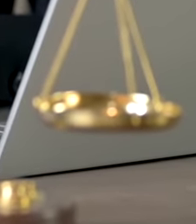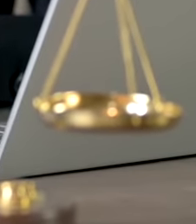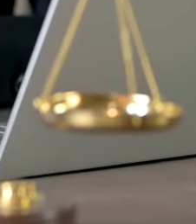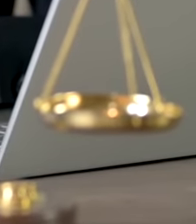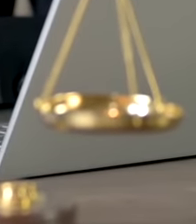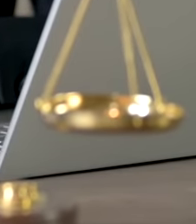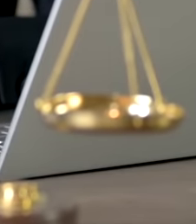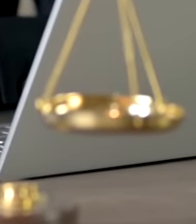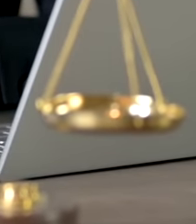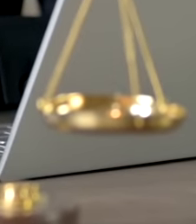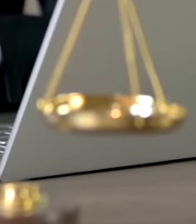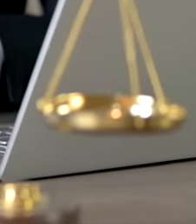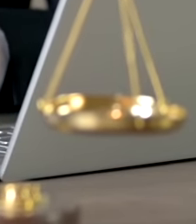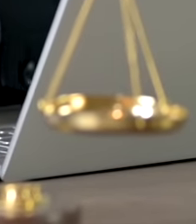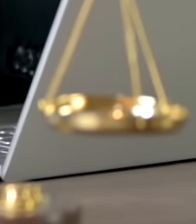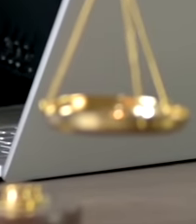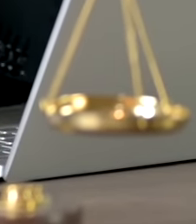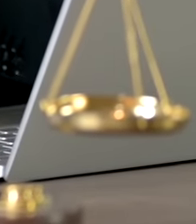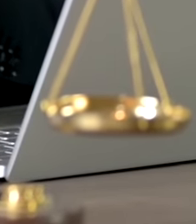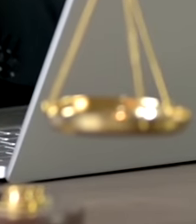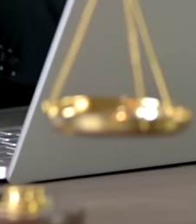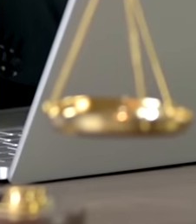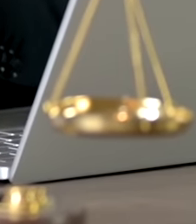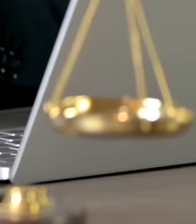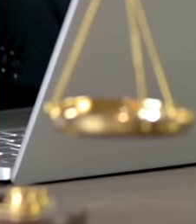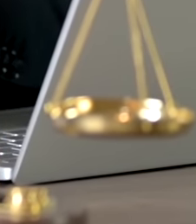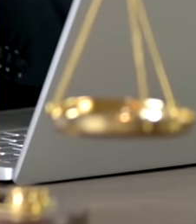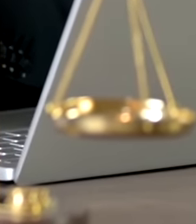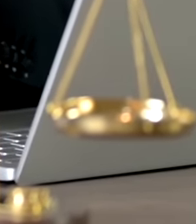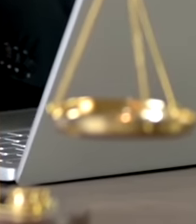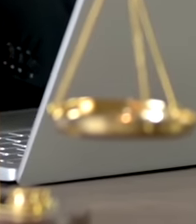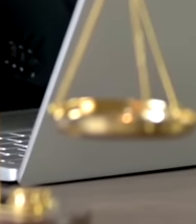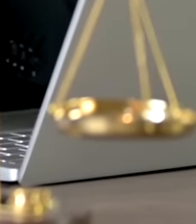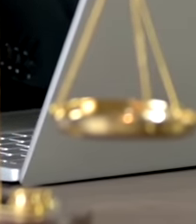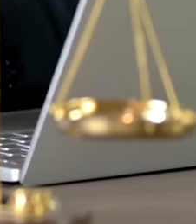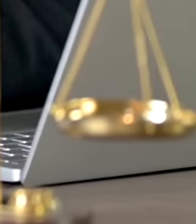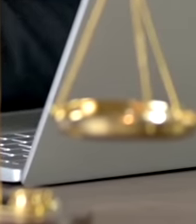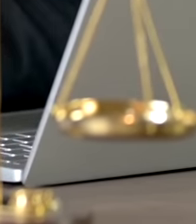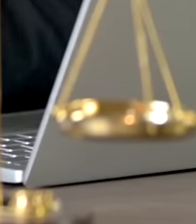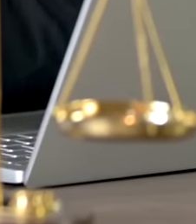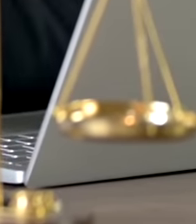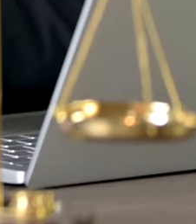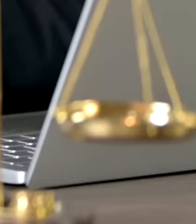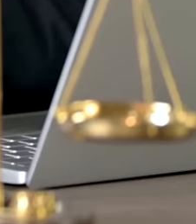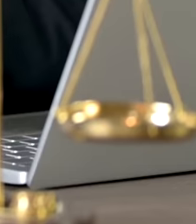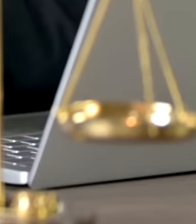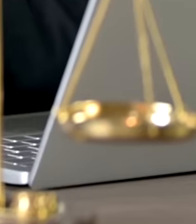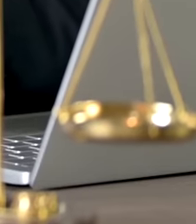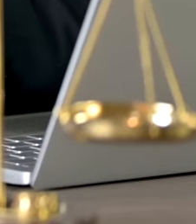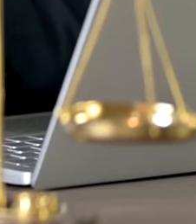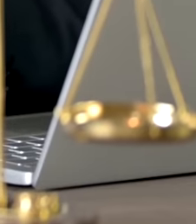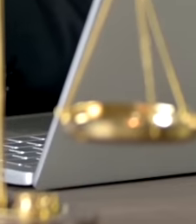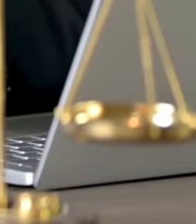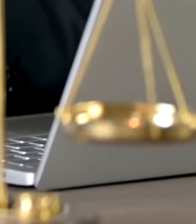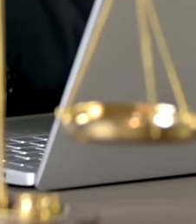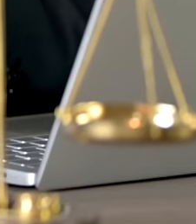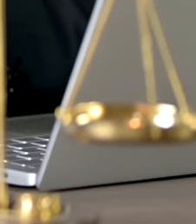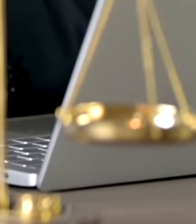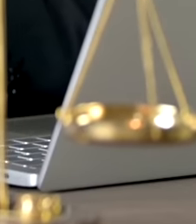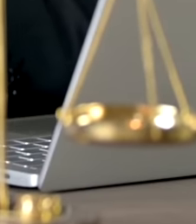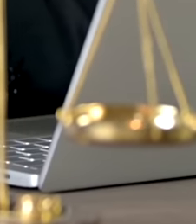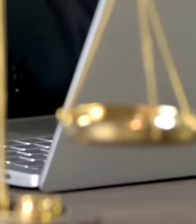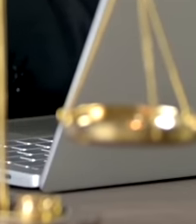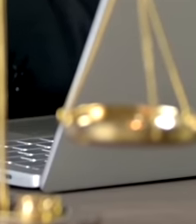Bajo este tenor, la Corte de California en San José ha emitido una orden para que Google, X y